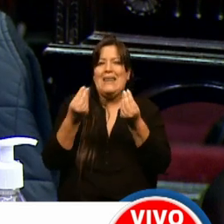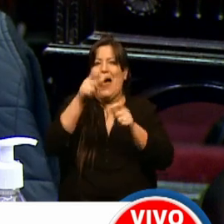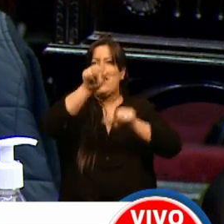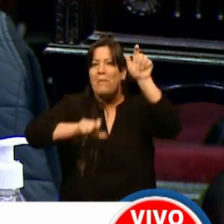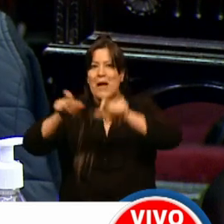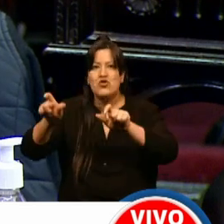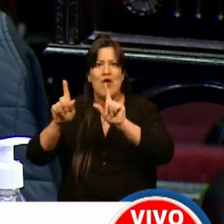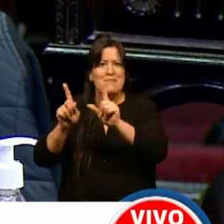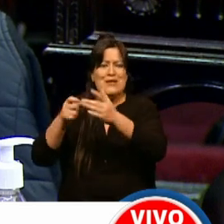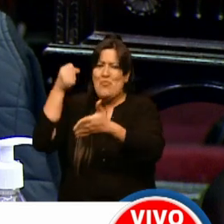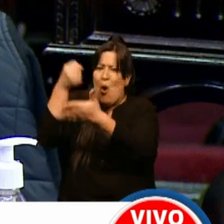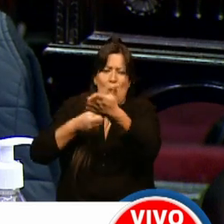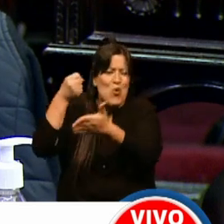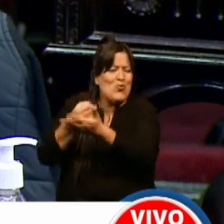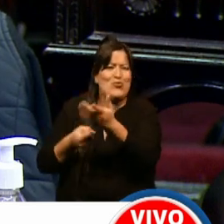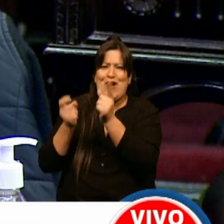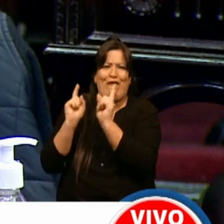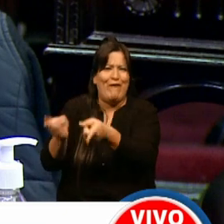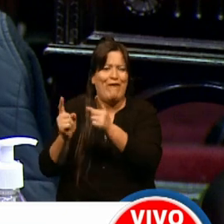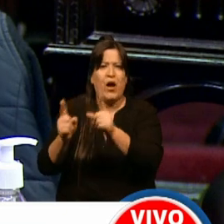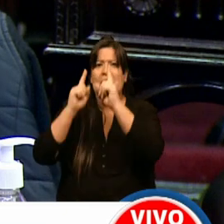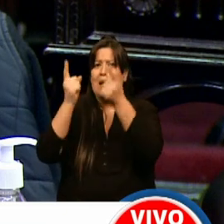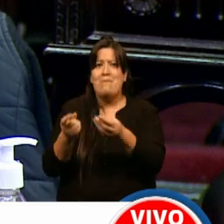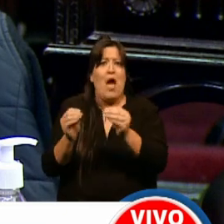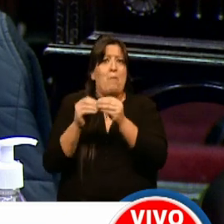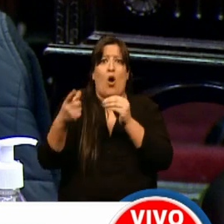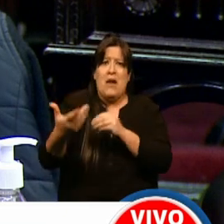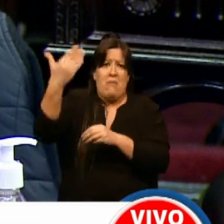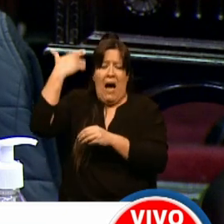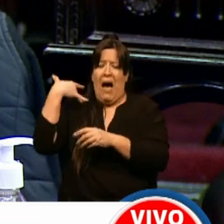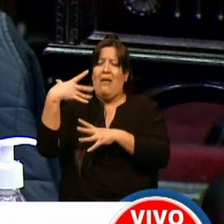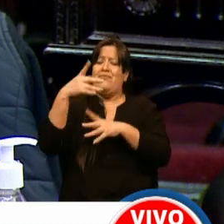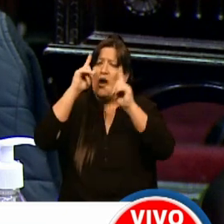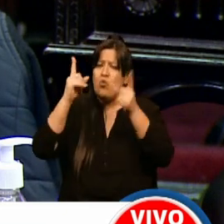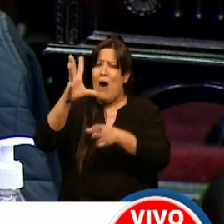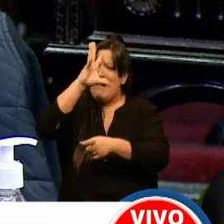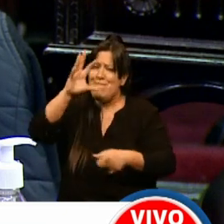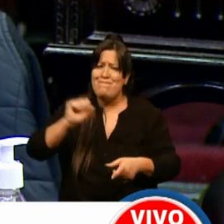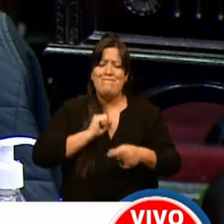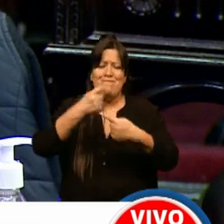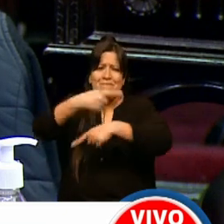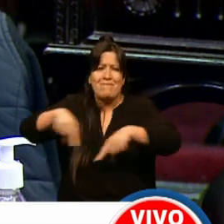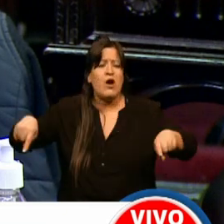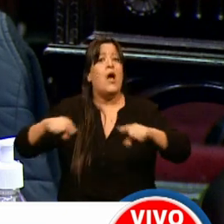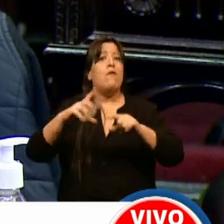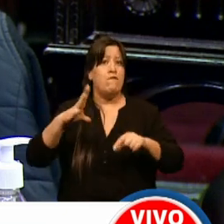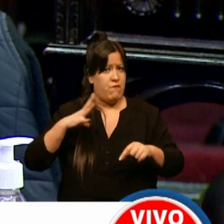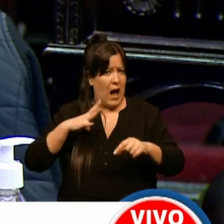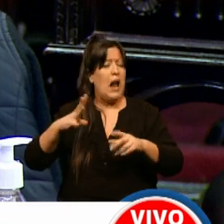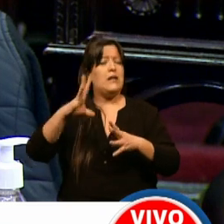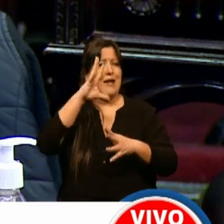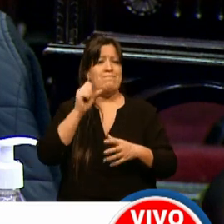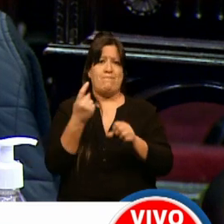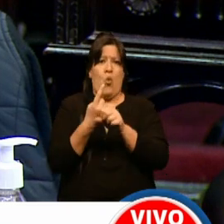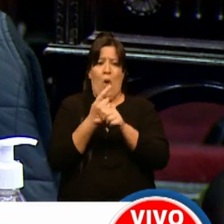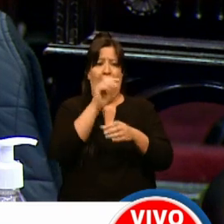luchando y la magnitud de los problemas que han afrontado y que todavía deben afrontar que no podría votar